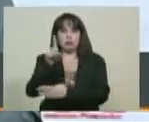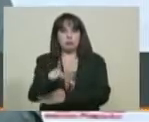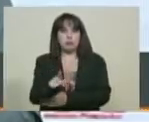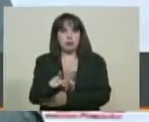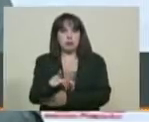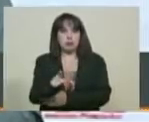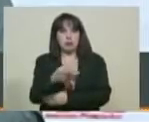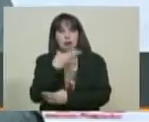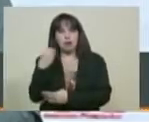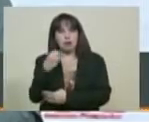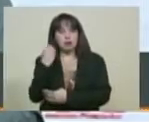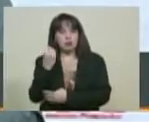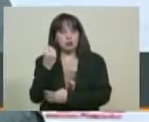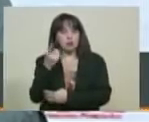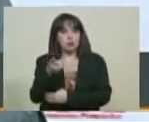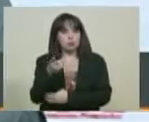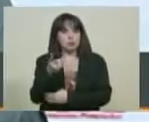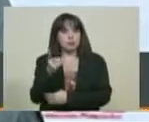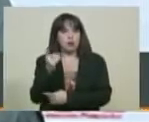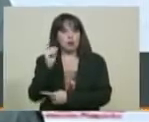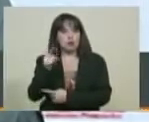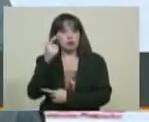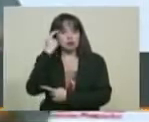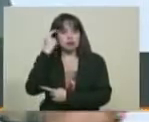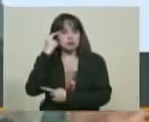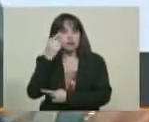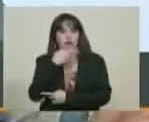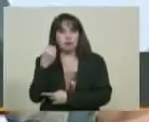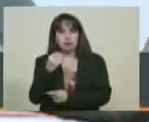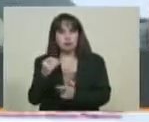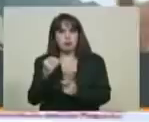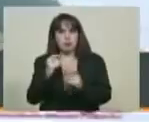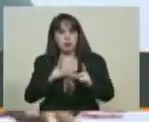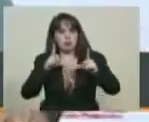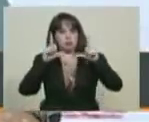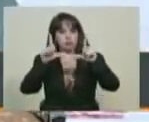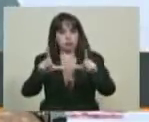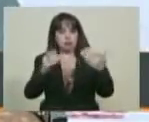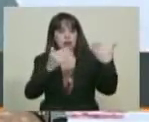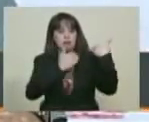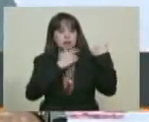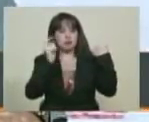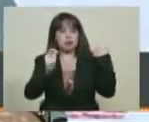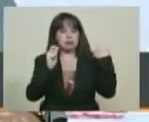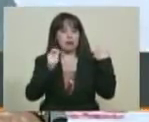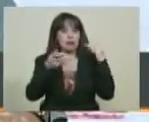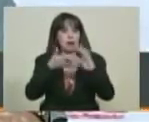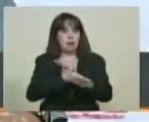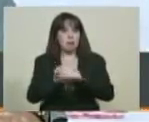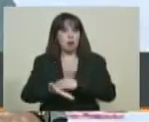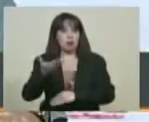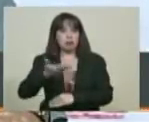Yo sé que le puedo entregar a la juventud las grandes tareas del futuro. ¿Y a quién más se las va a entregar?